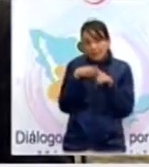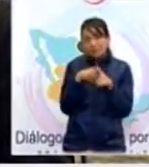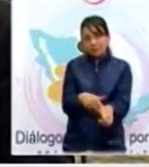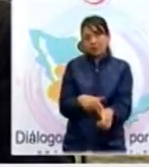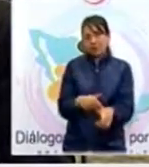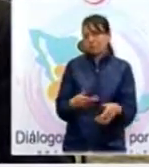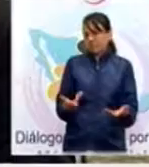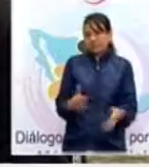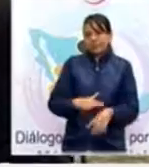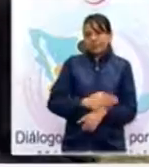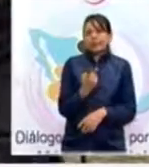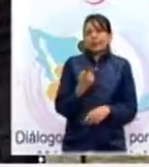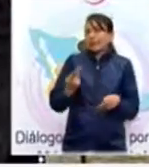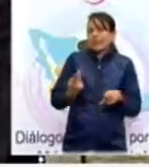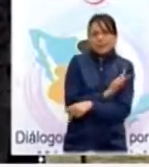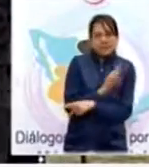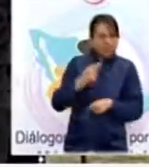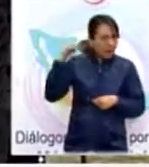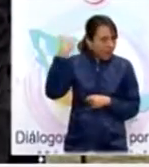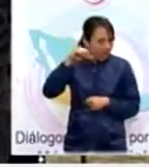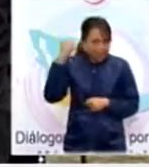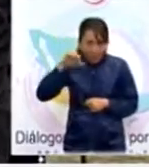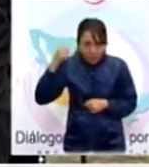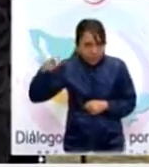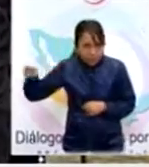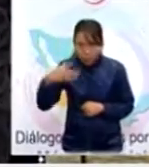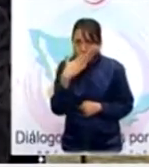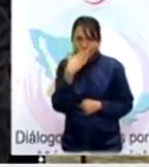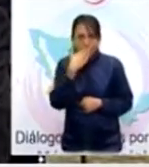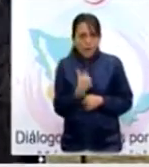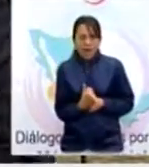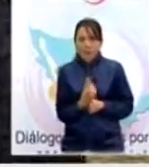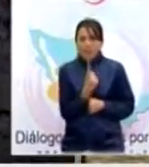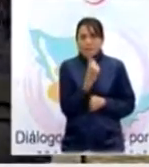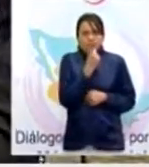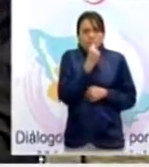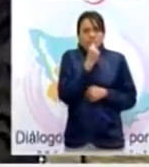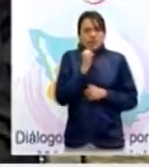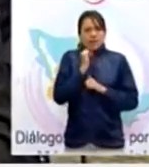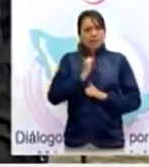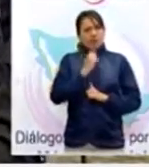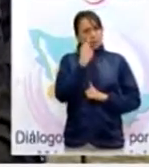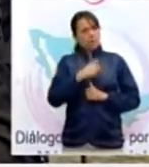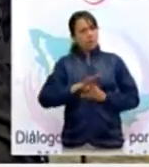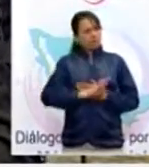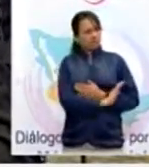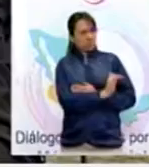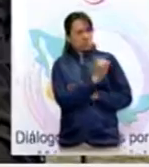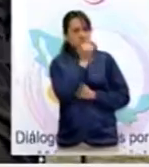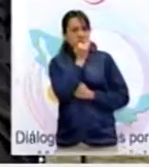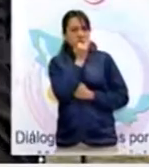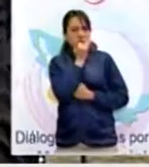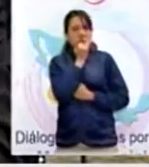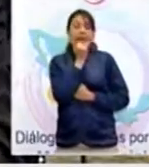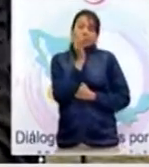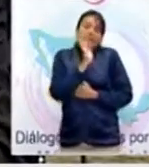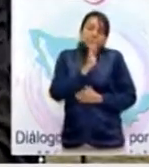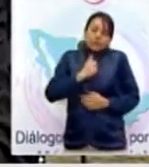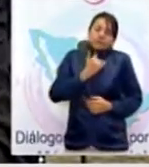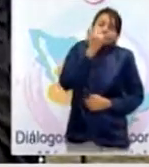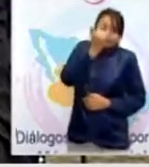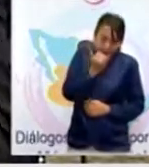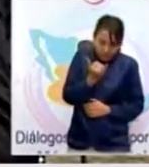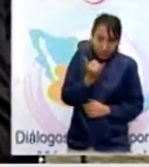en Acapulco no tengamos policía municipal preventiva? O si la tenemos, corrijo, legalmente sí la